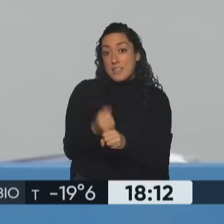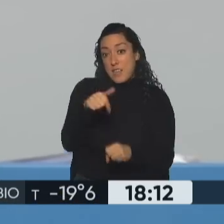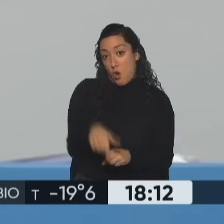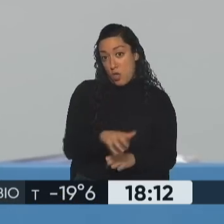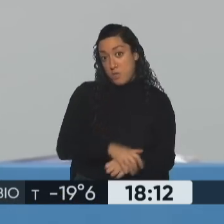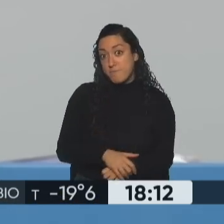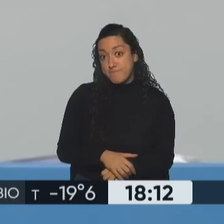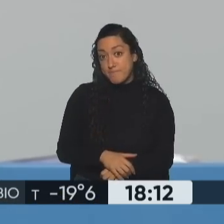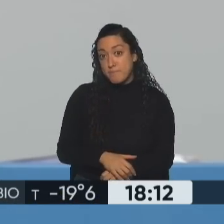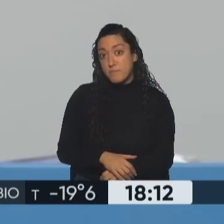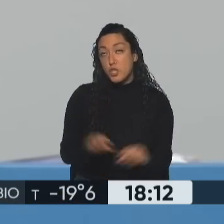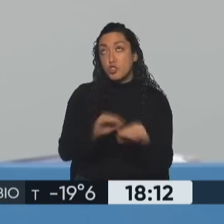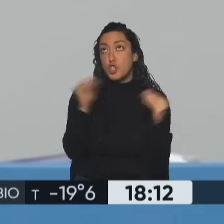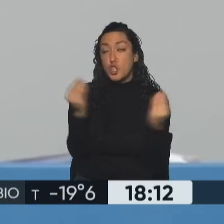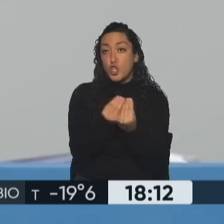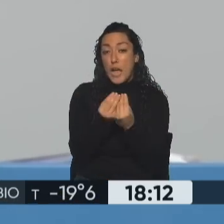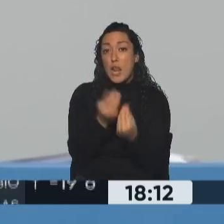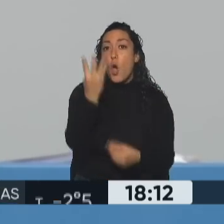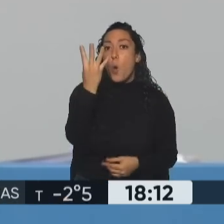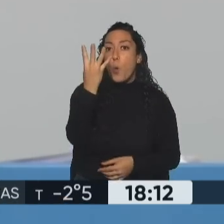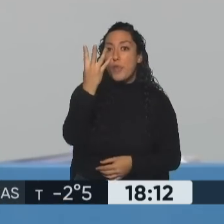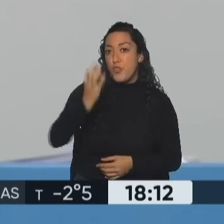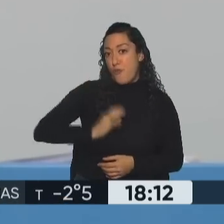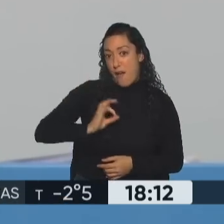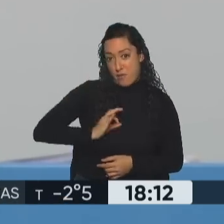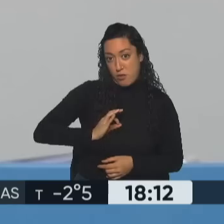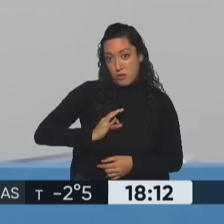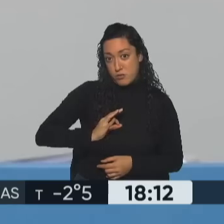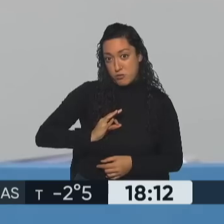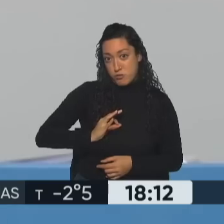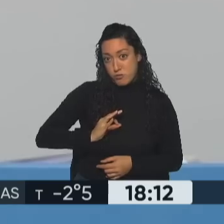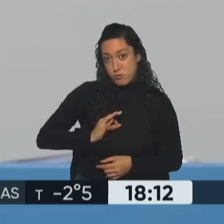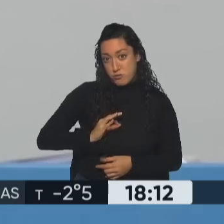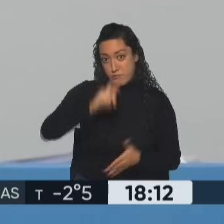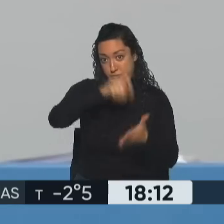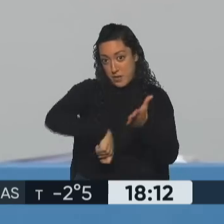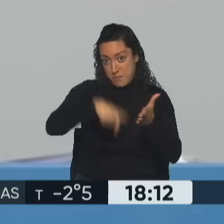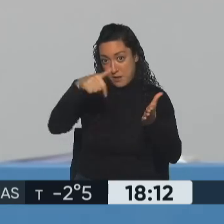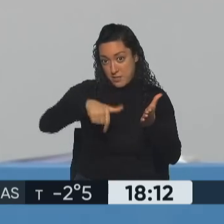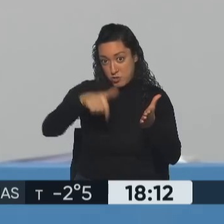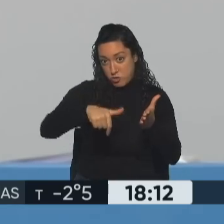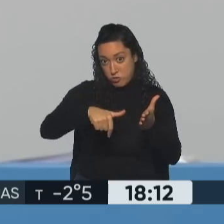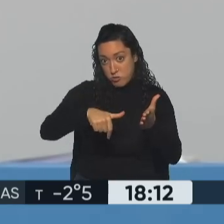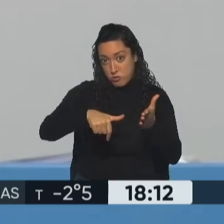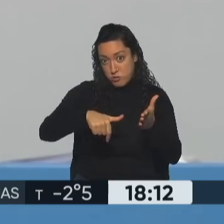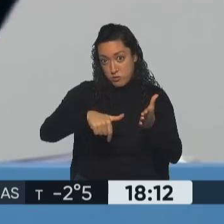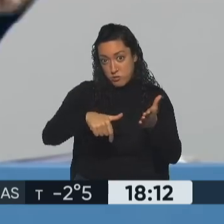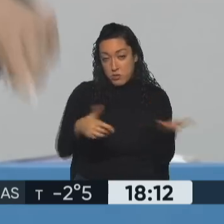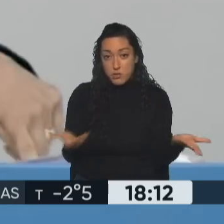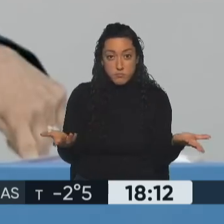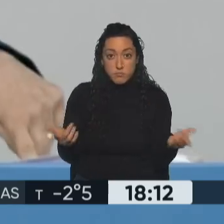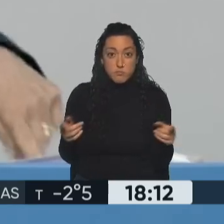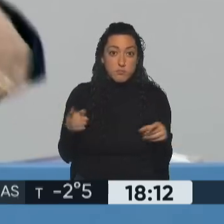hace exactamente 4 años de esto. Y hoy junto